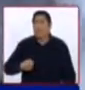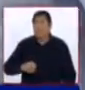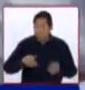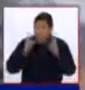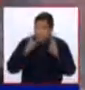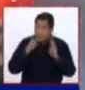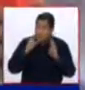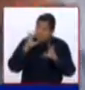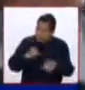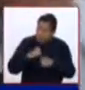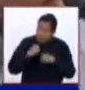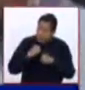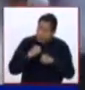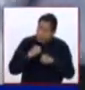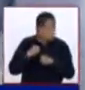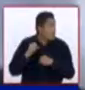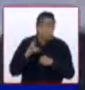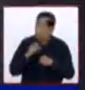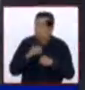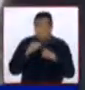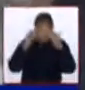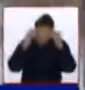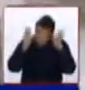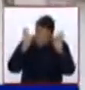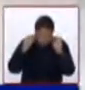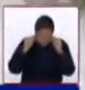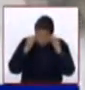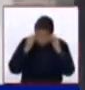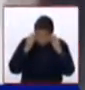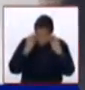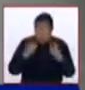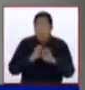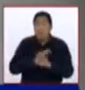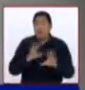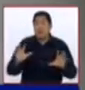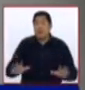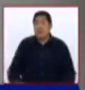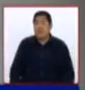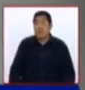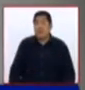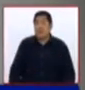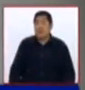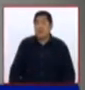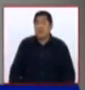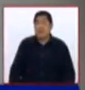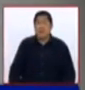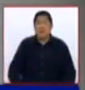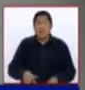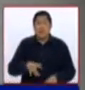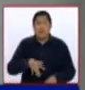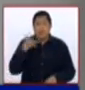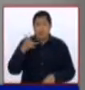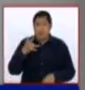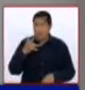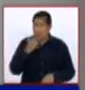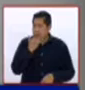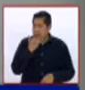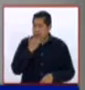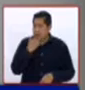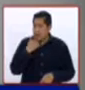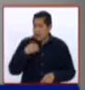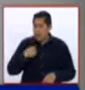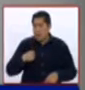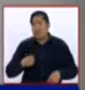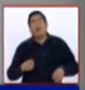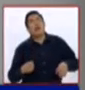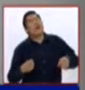a la persona sacar la mitad del cuerpo? No, no lo he visto. No he visto nada. ¿Sintió el jalón? Solo he sentido que alguien agarró